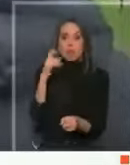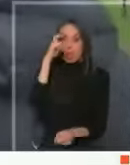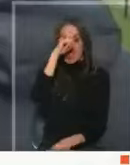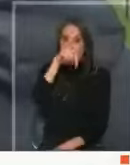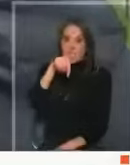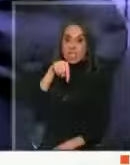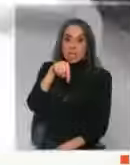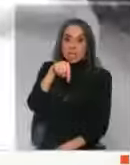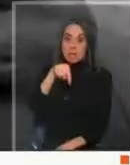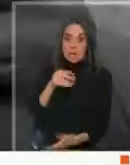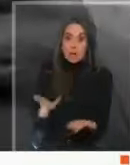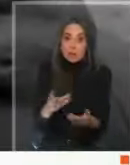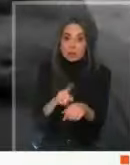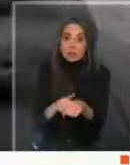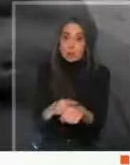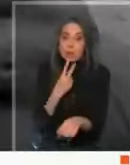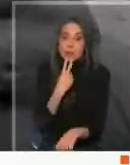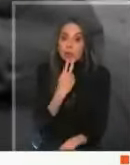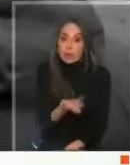viviendo en este momento.